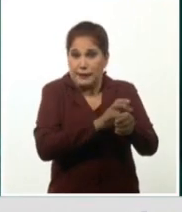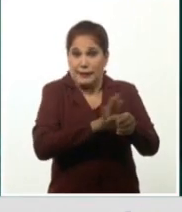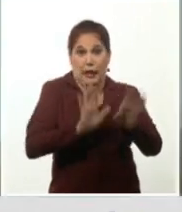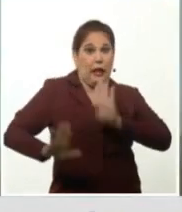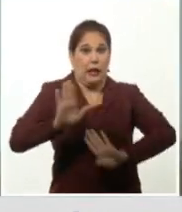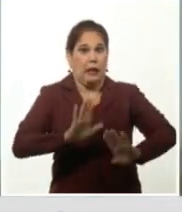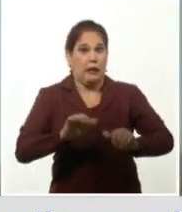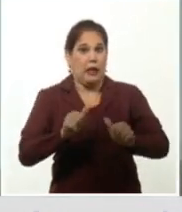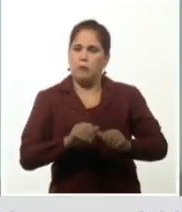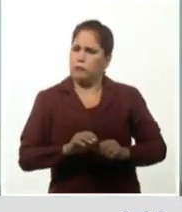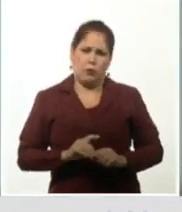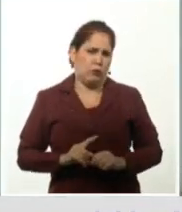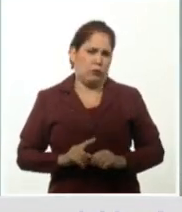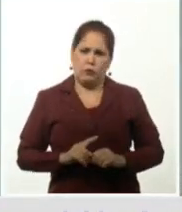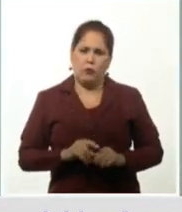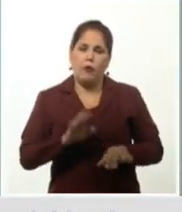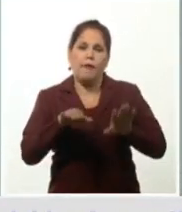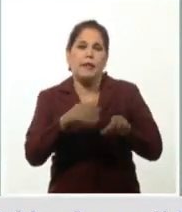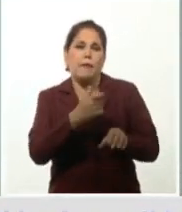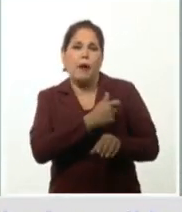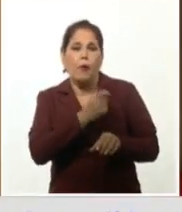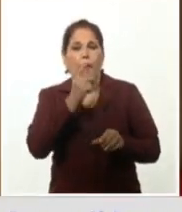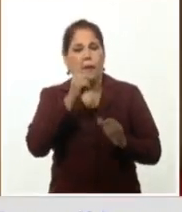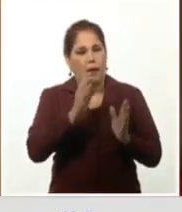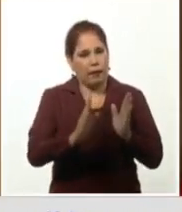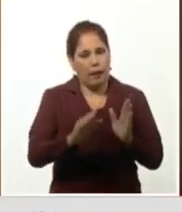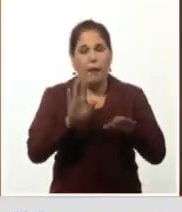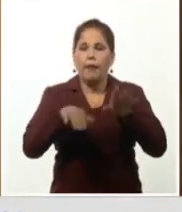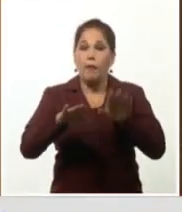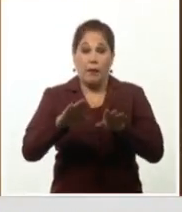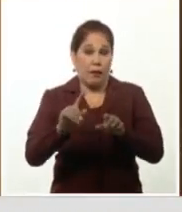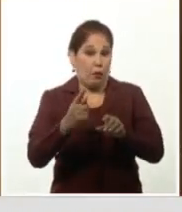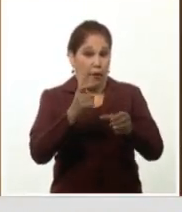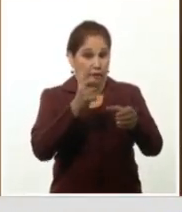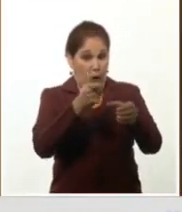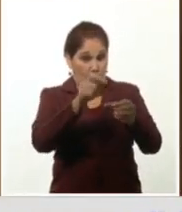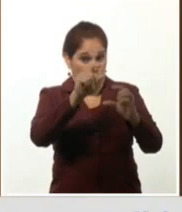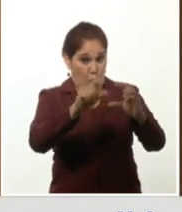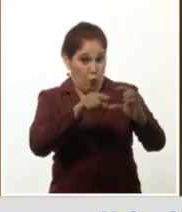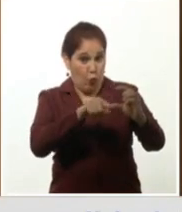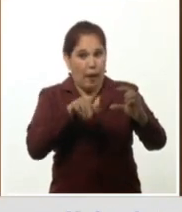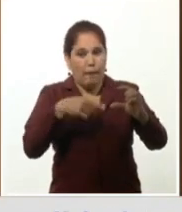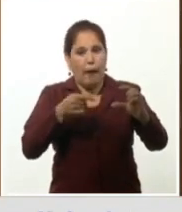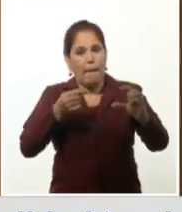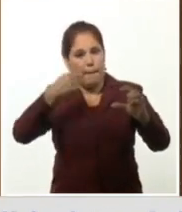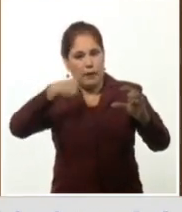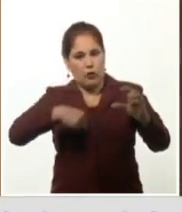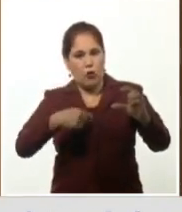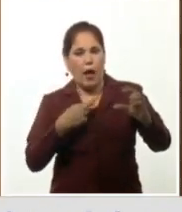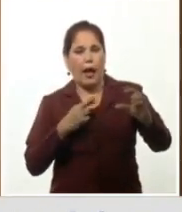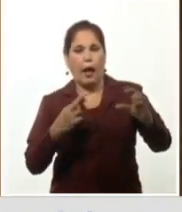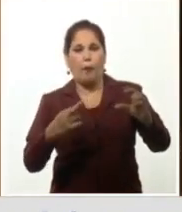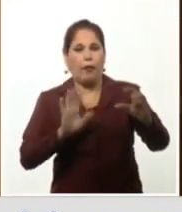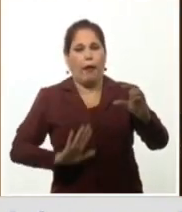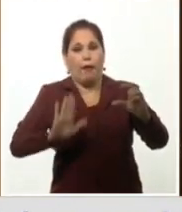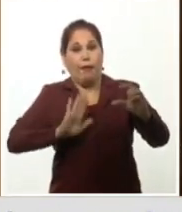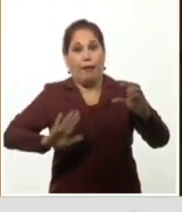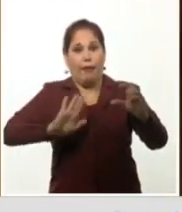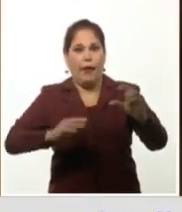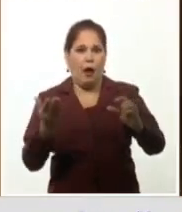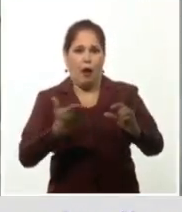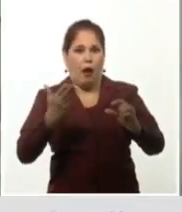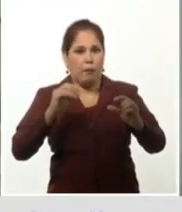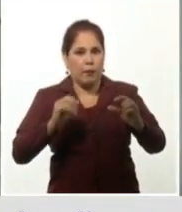de COVID ni otras vacunas, porque depende no solamente de la vacuna, sino de la capacidad del individuo para producir